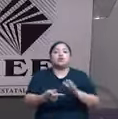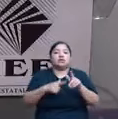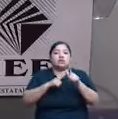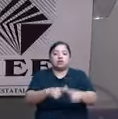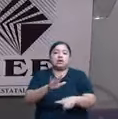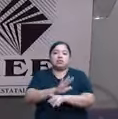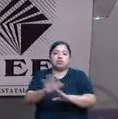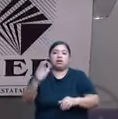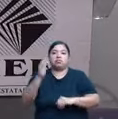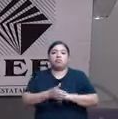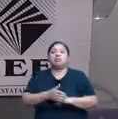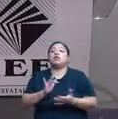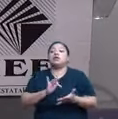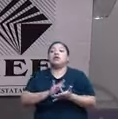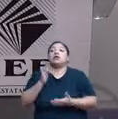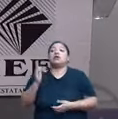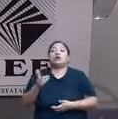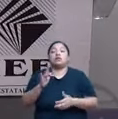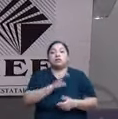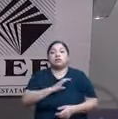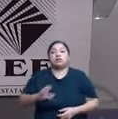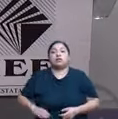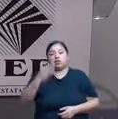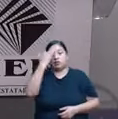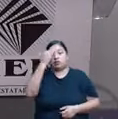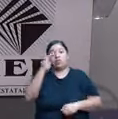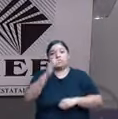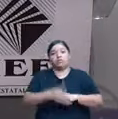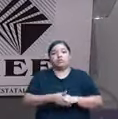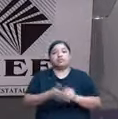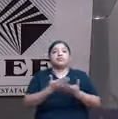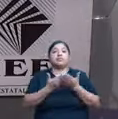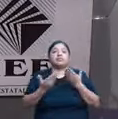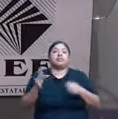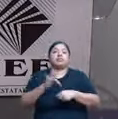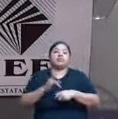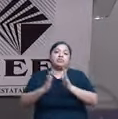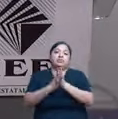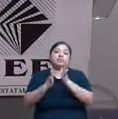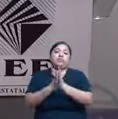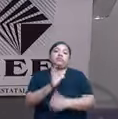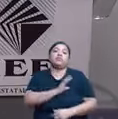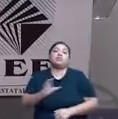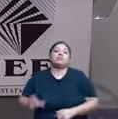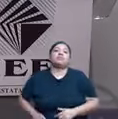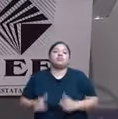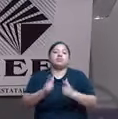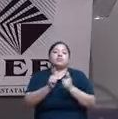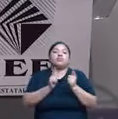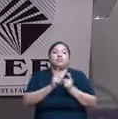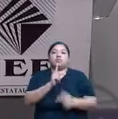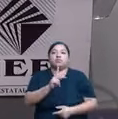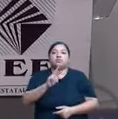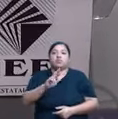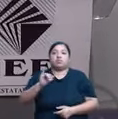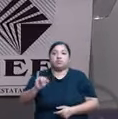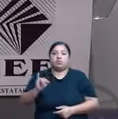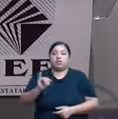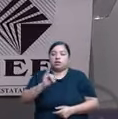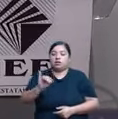pasando. Gracias, candidata. Se le agotó su tiempo. Ahora corresponde la participación del candidato del Partido Revolucionario